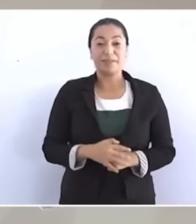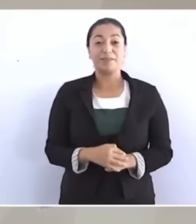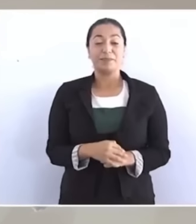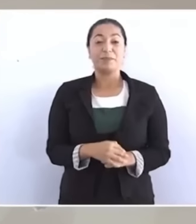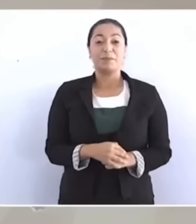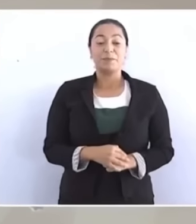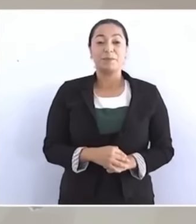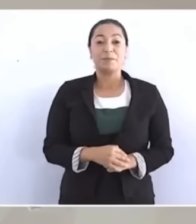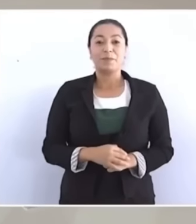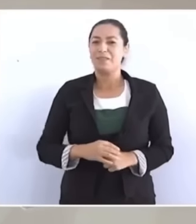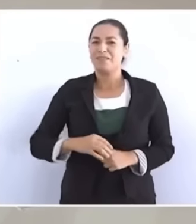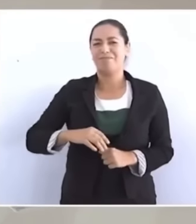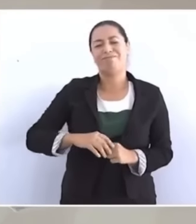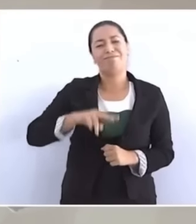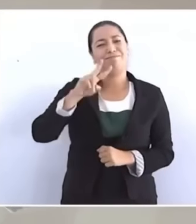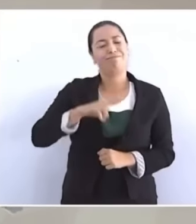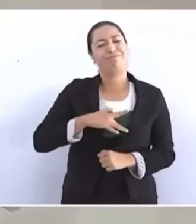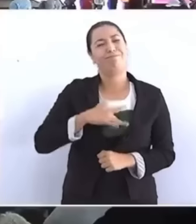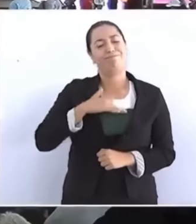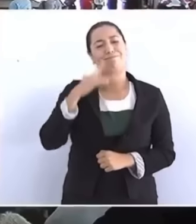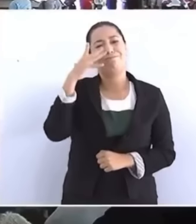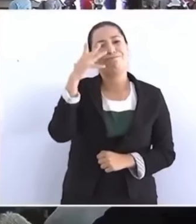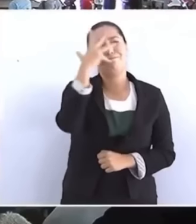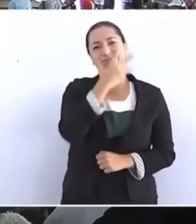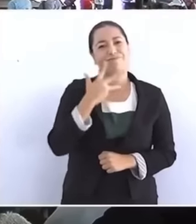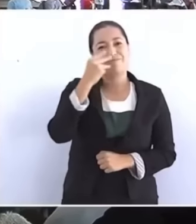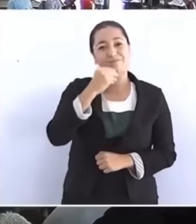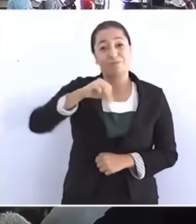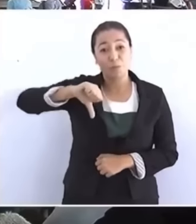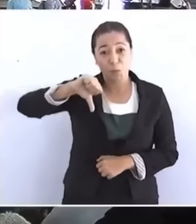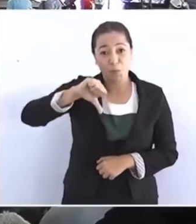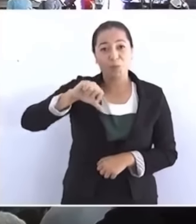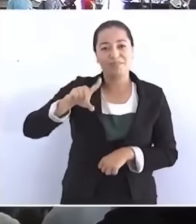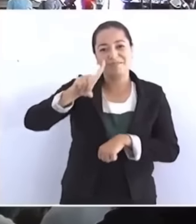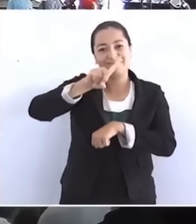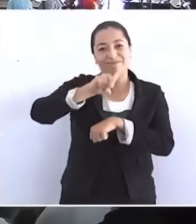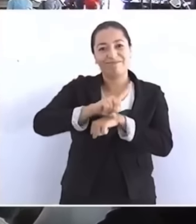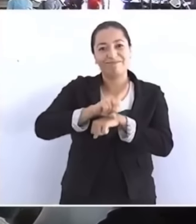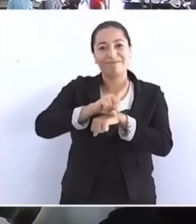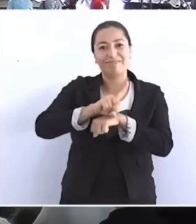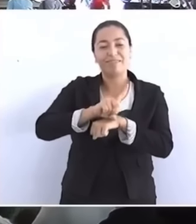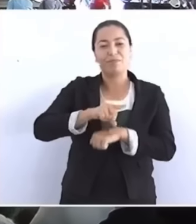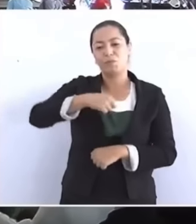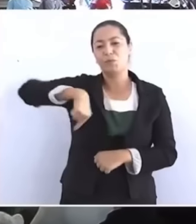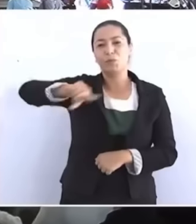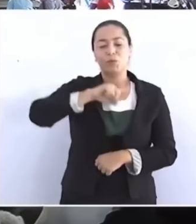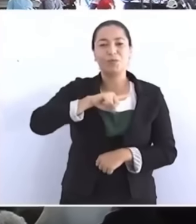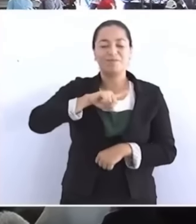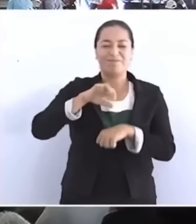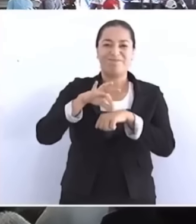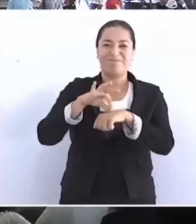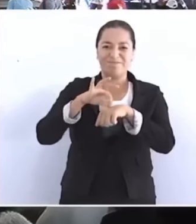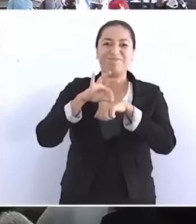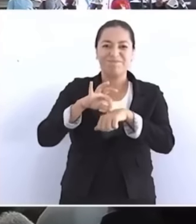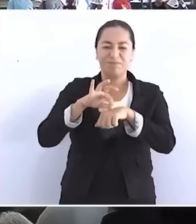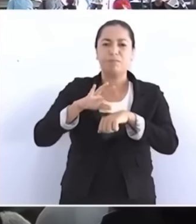es hermoso este momento que estamos viviendo, por muchas